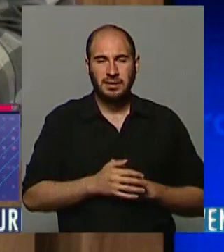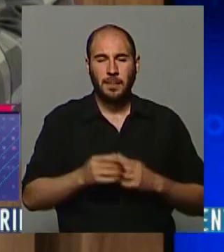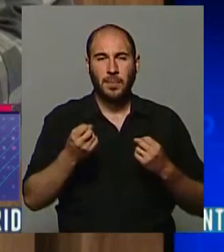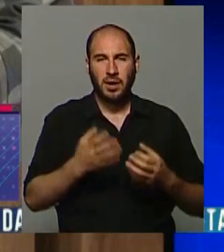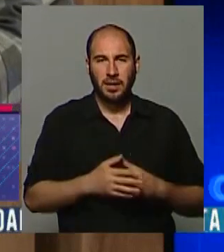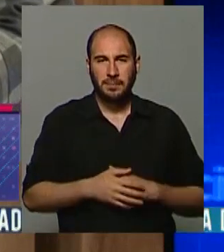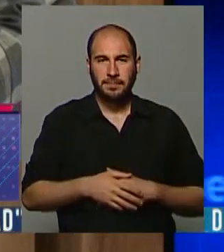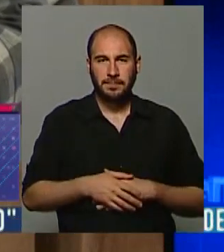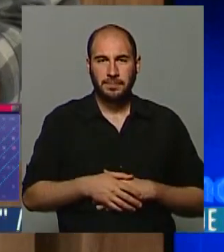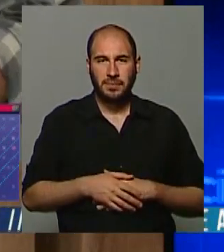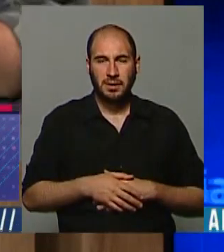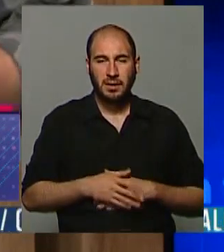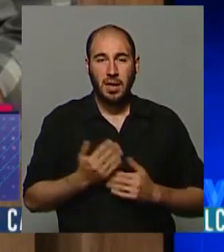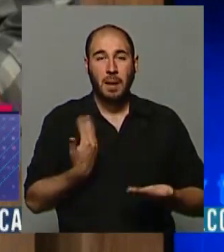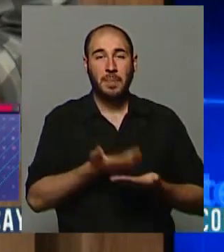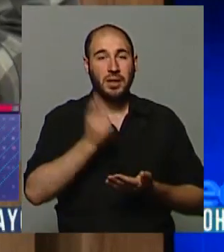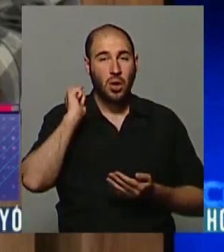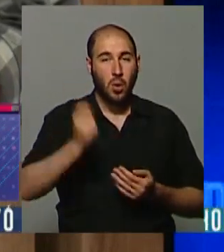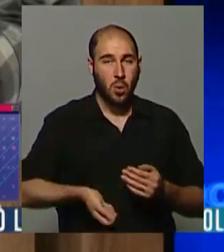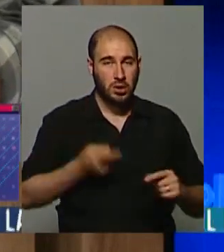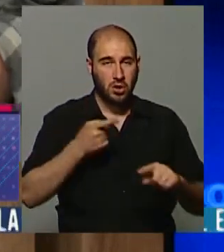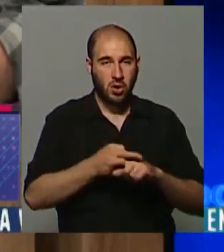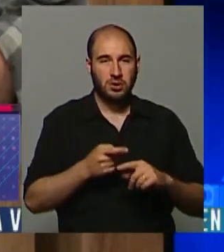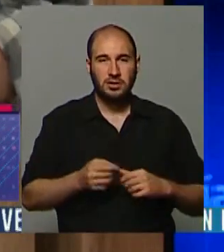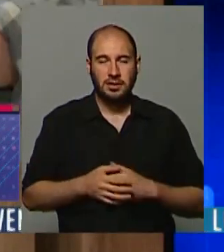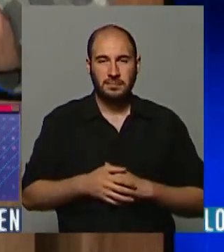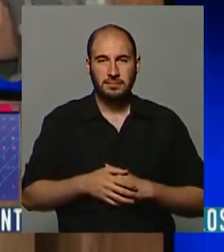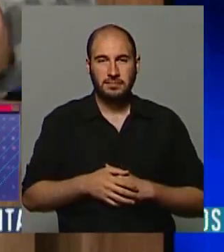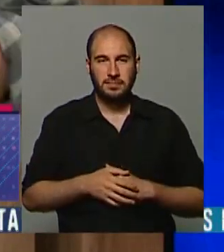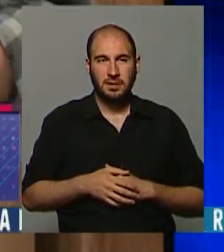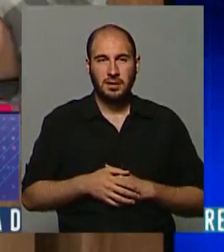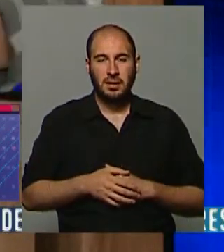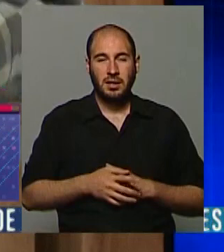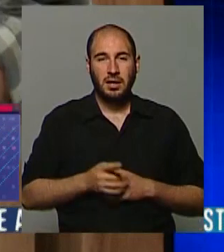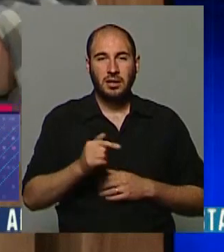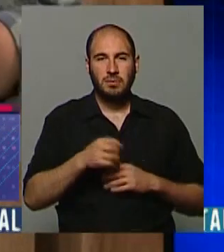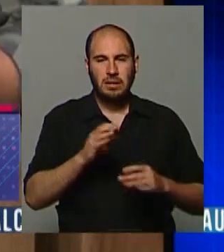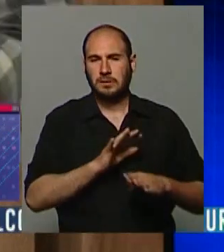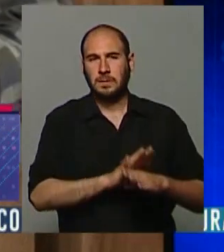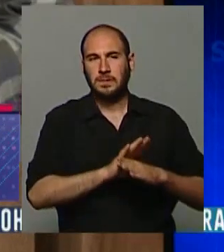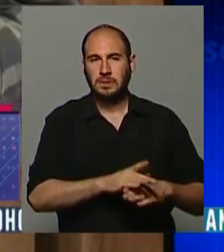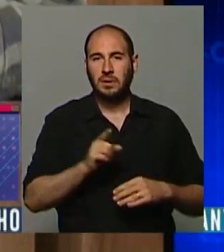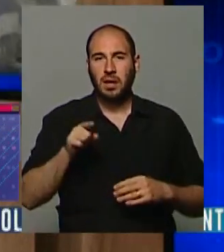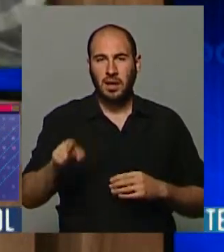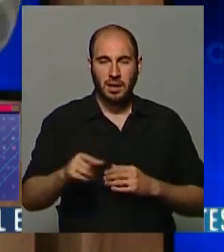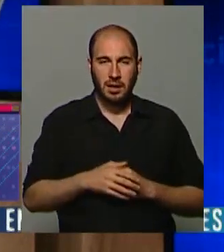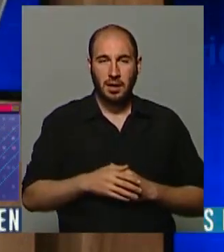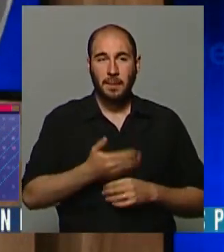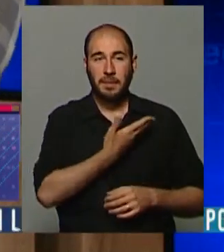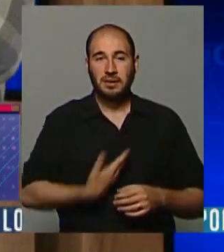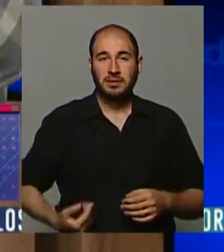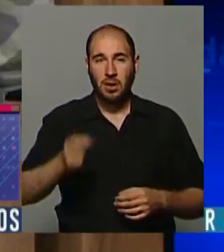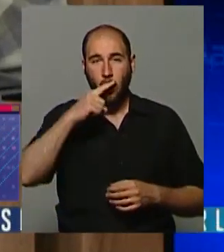si bien el pedido de juicio se debe teóricamente por presiones que él ejerció al